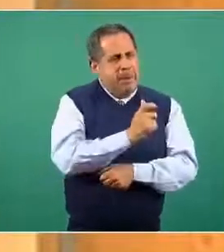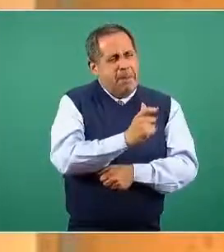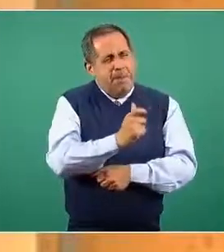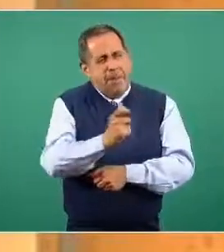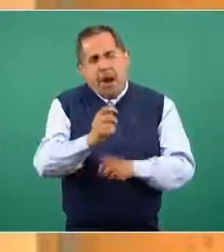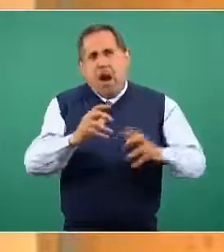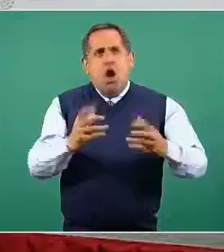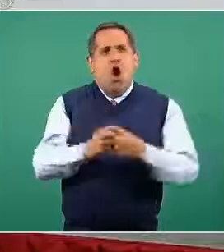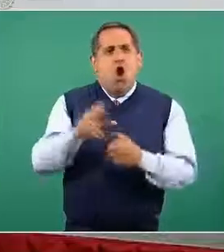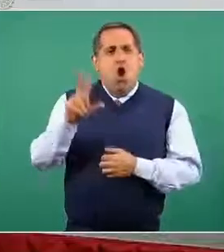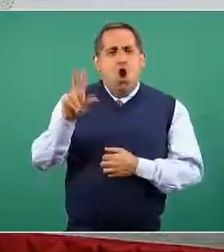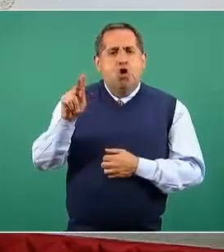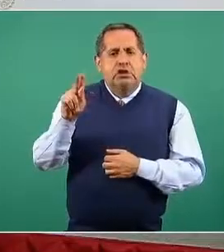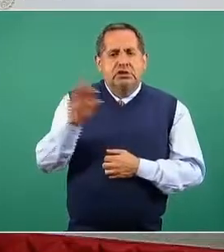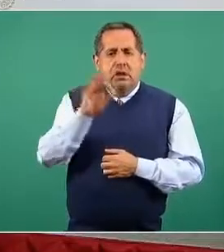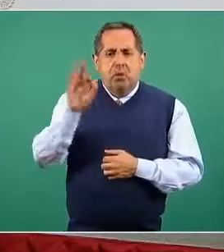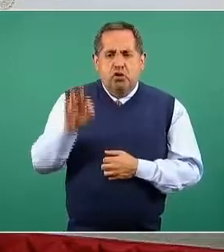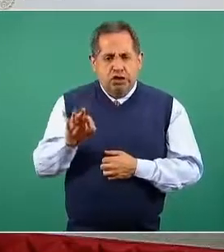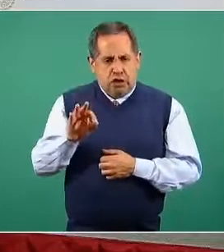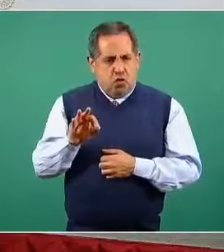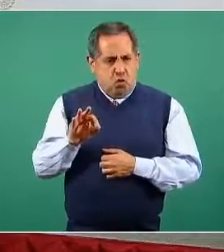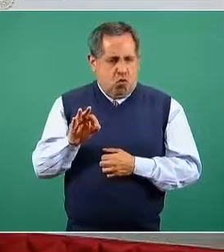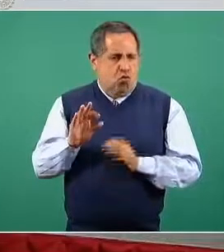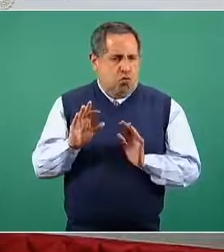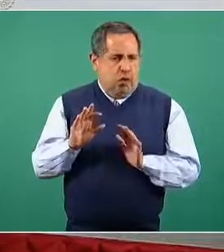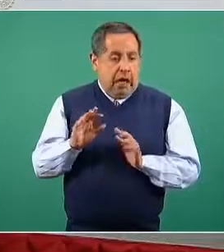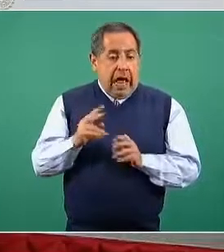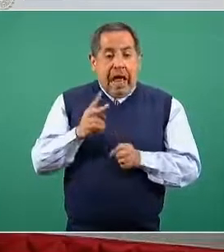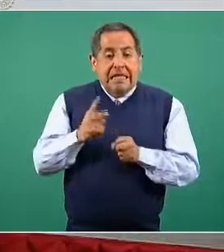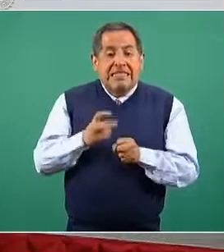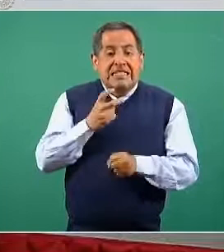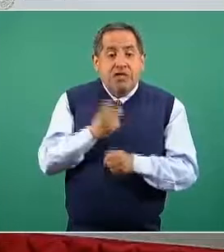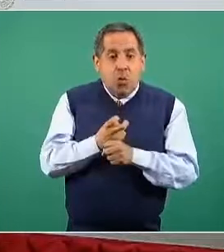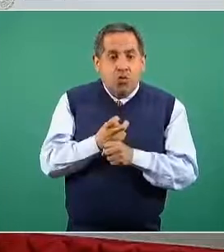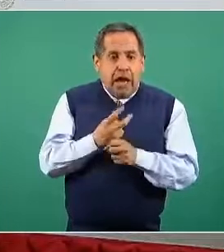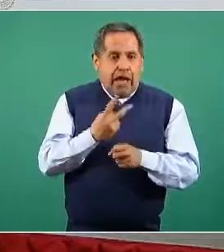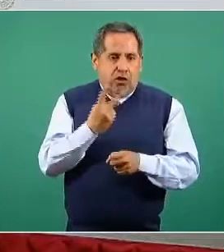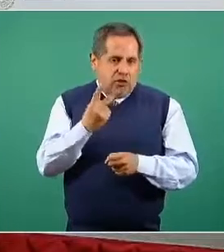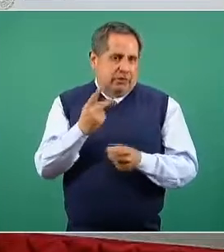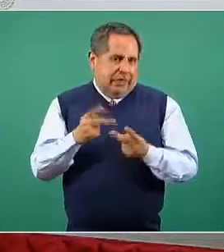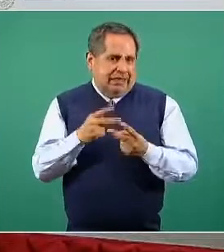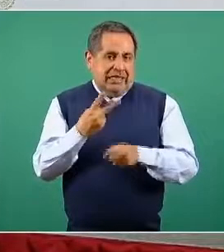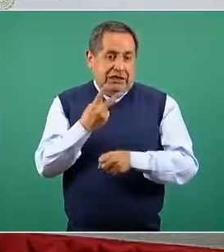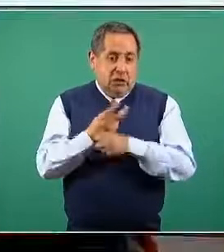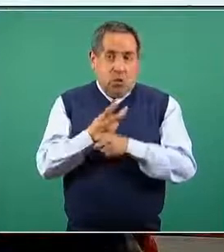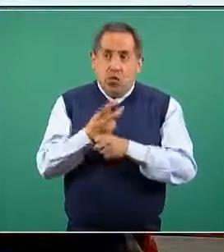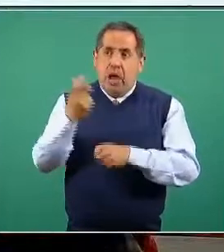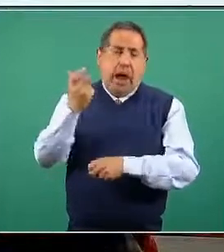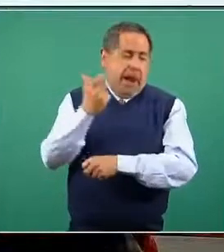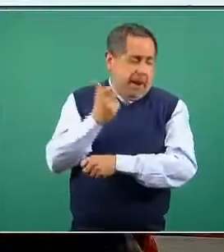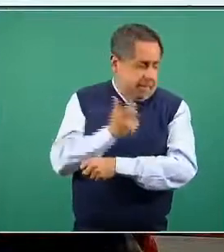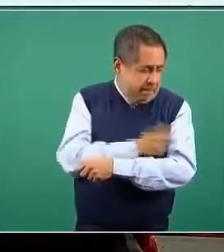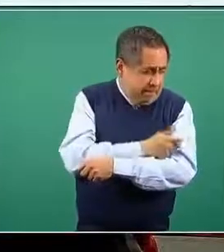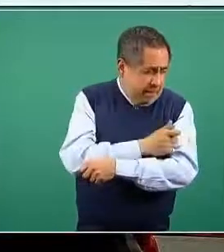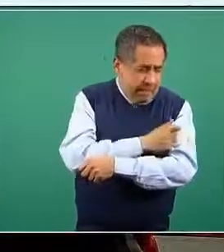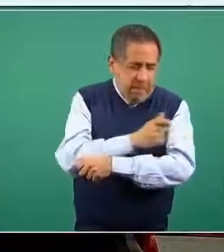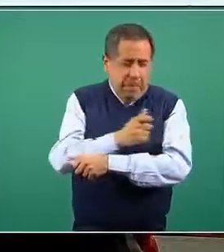de la protección, y con la segunda esto sube hasta arriba del 90%, cerca